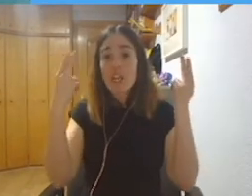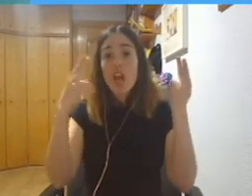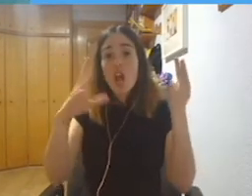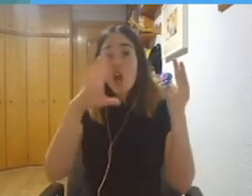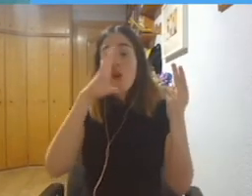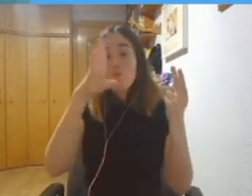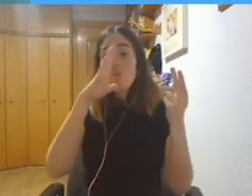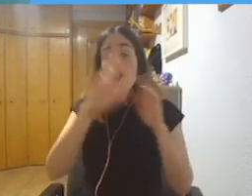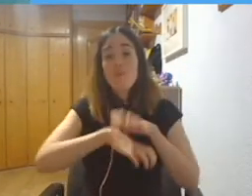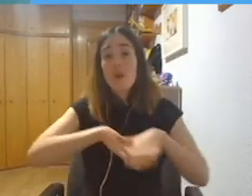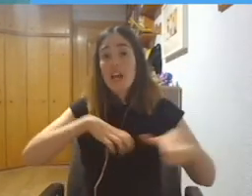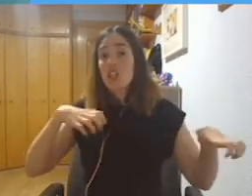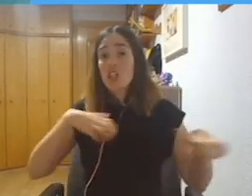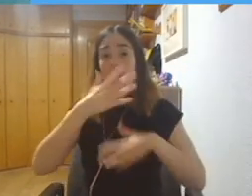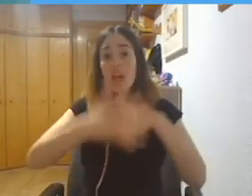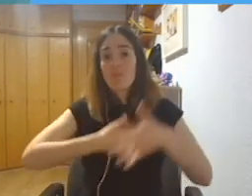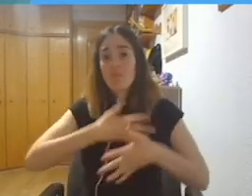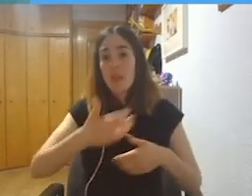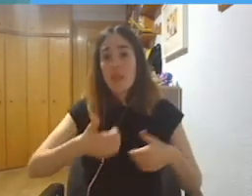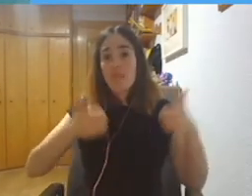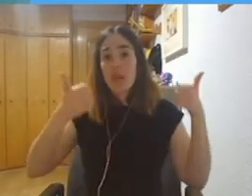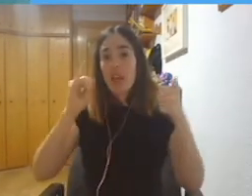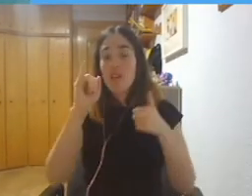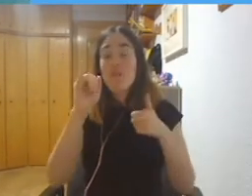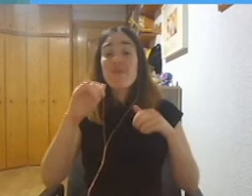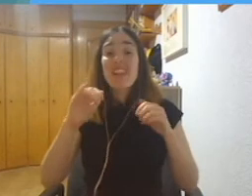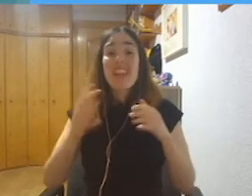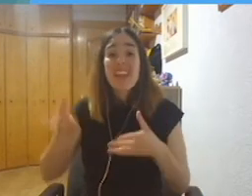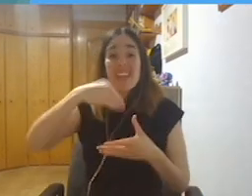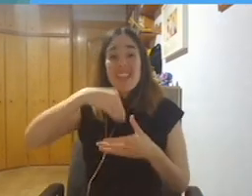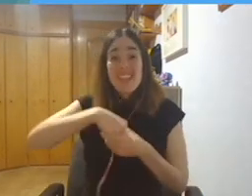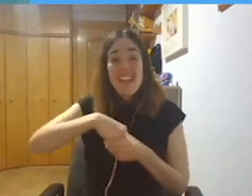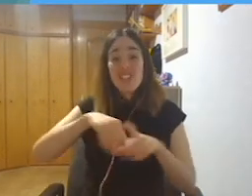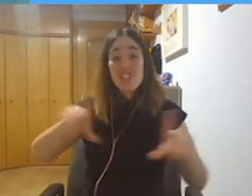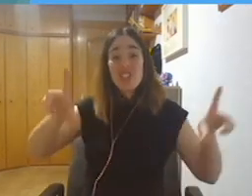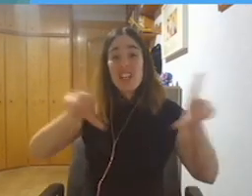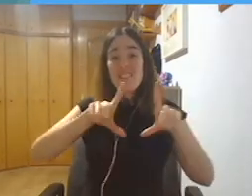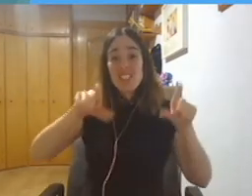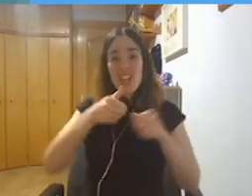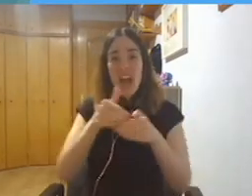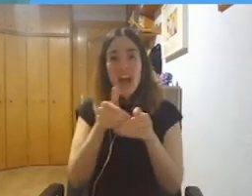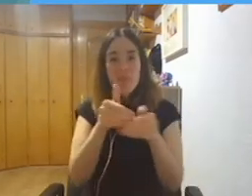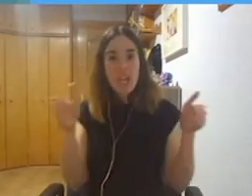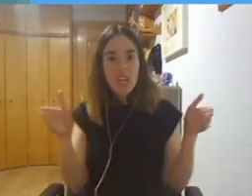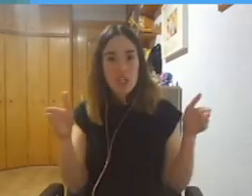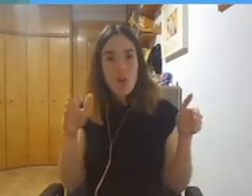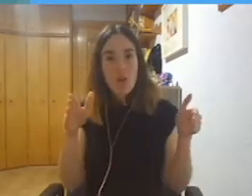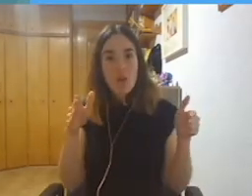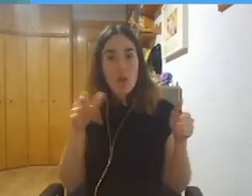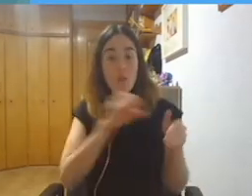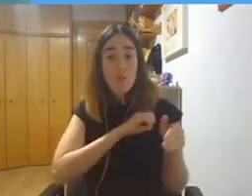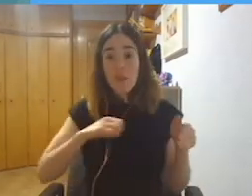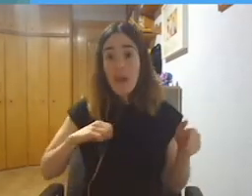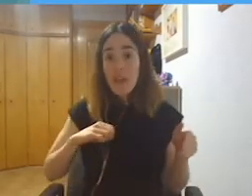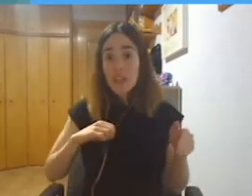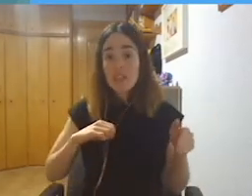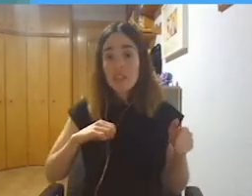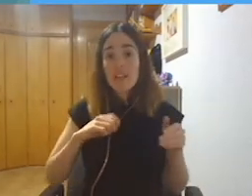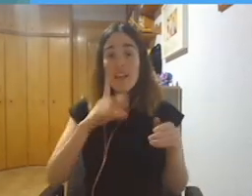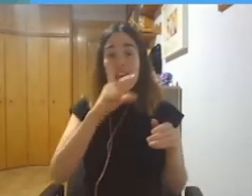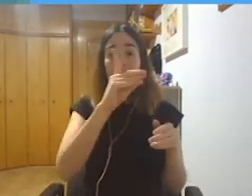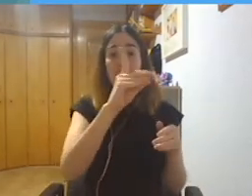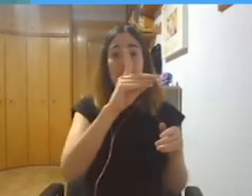que más interpretación a lengua de signos han tenido. Y dentro de las televisiones en abierto, las que no son públicas,